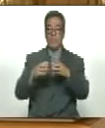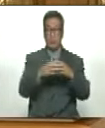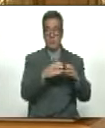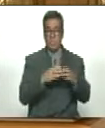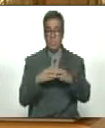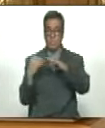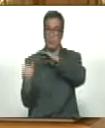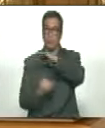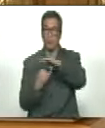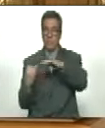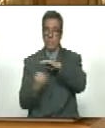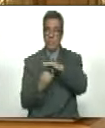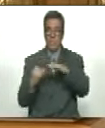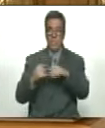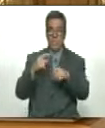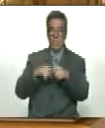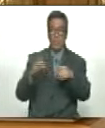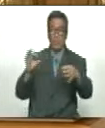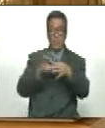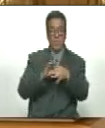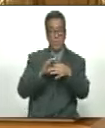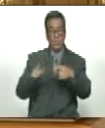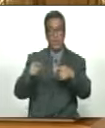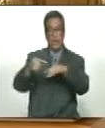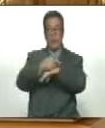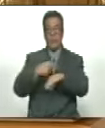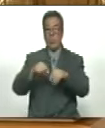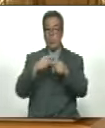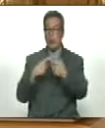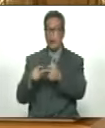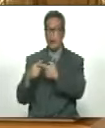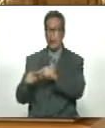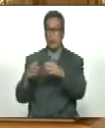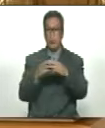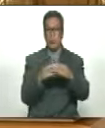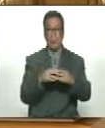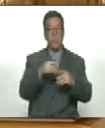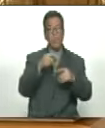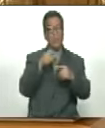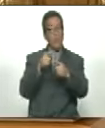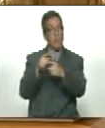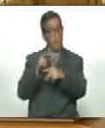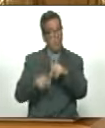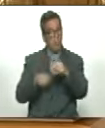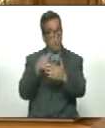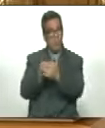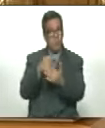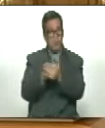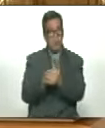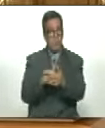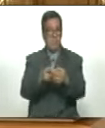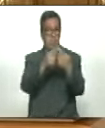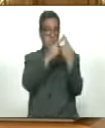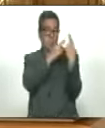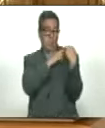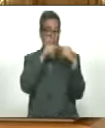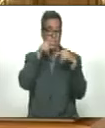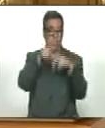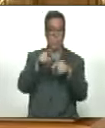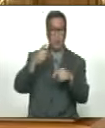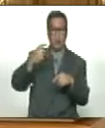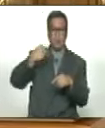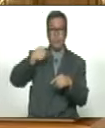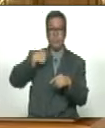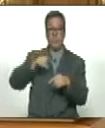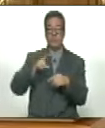e institutos dependientes del gobierno en todas las áreas contributivas a los pagos y a las responsabilidades correspondientes